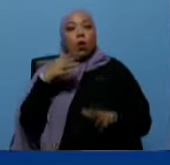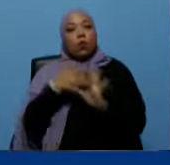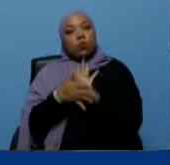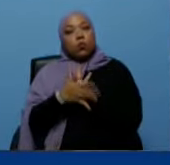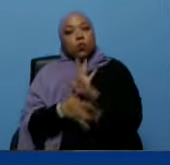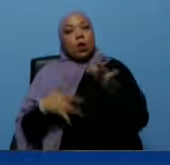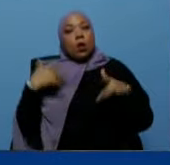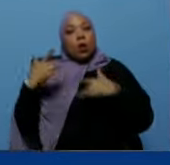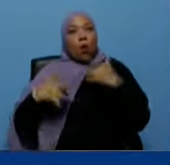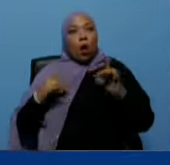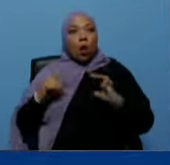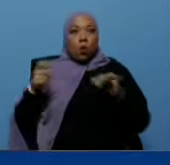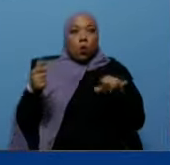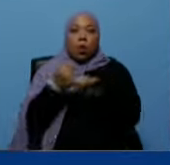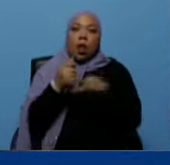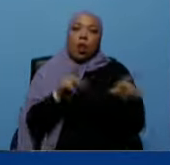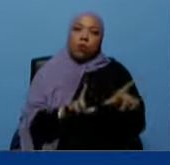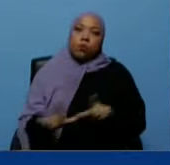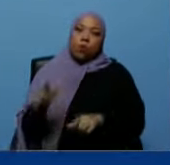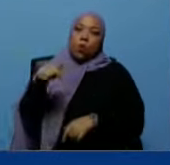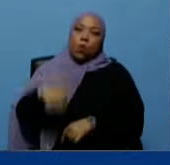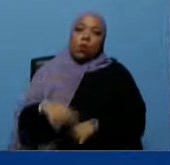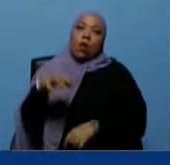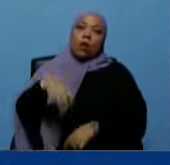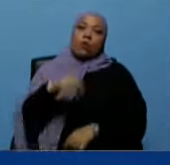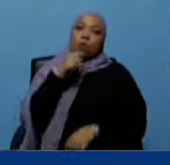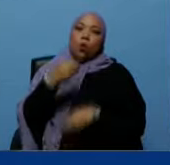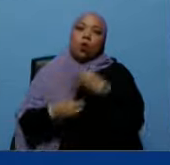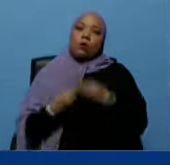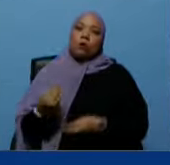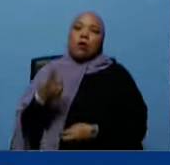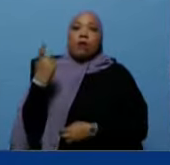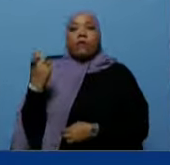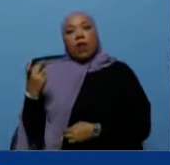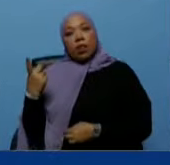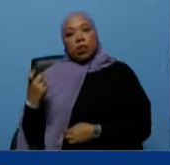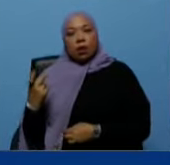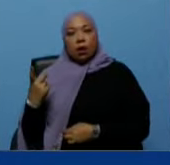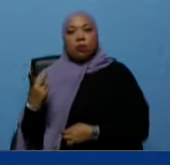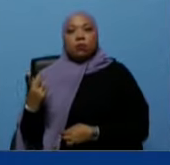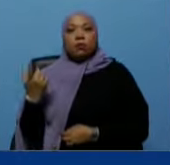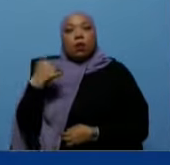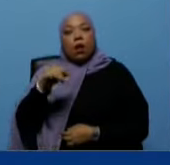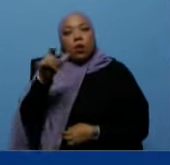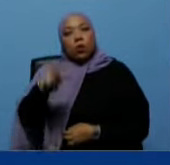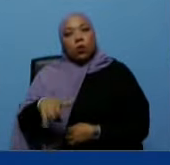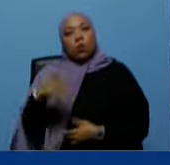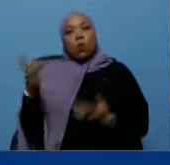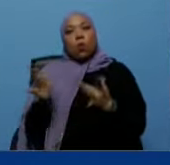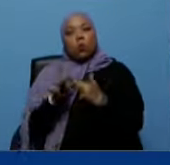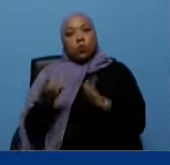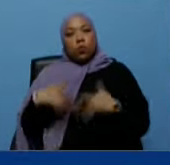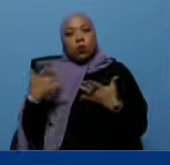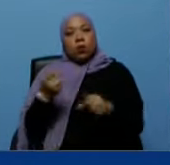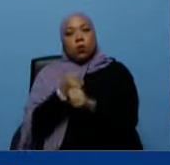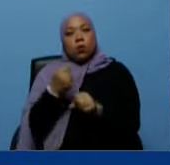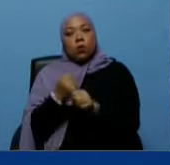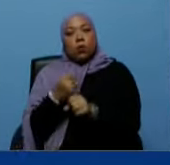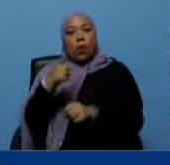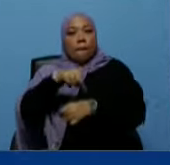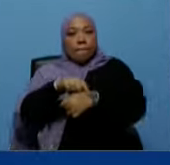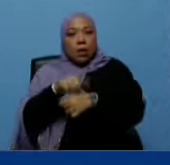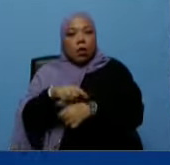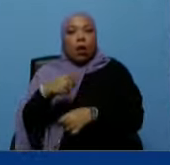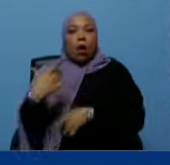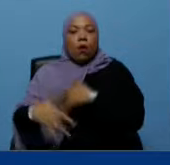esta inauguración, ya que aquí en el estado nos hacía mucha falta. Y tenemos aquí, bueno, contamos, como nuestro doctor acaba